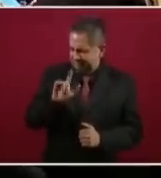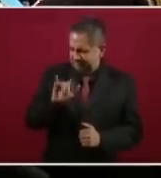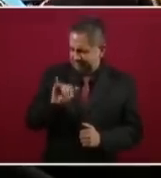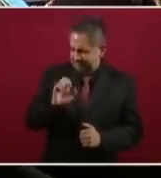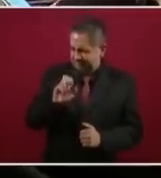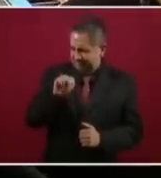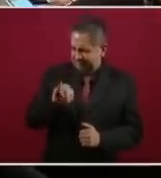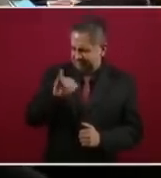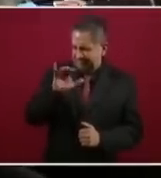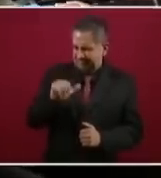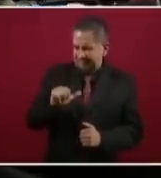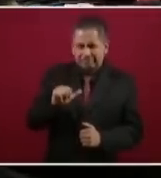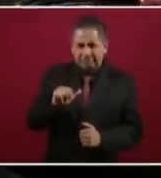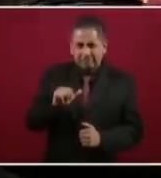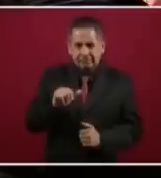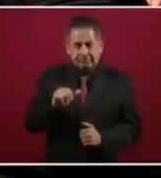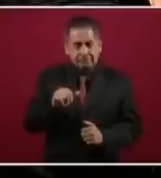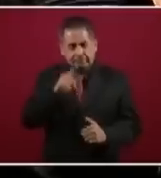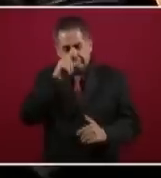resiliencia.